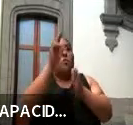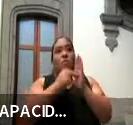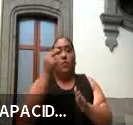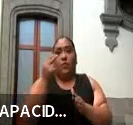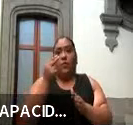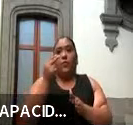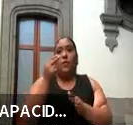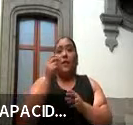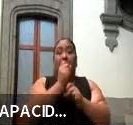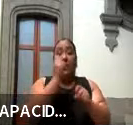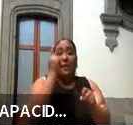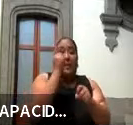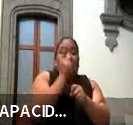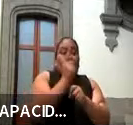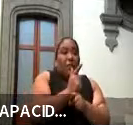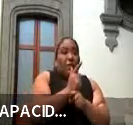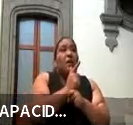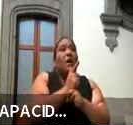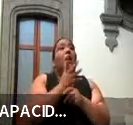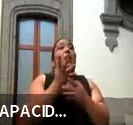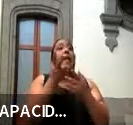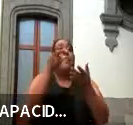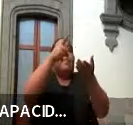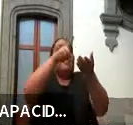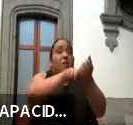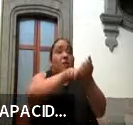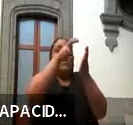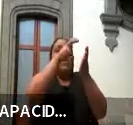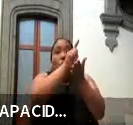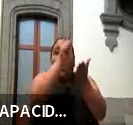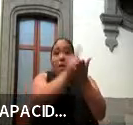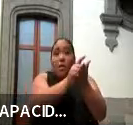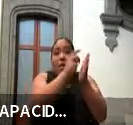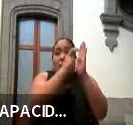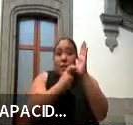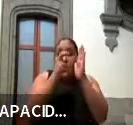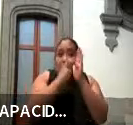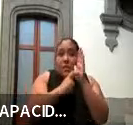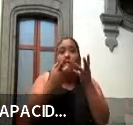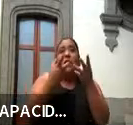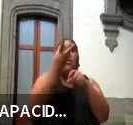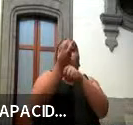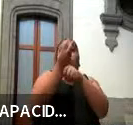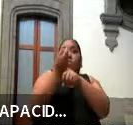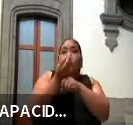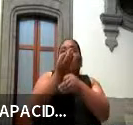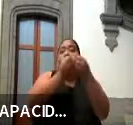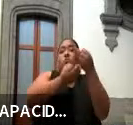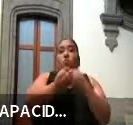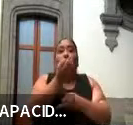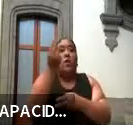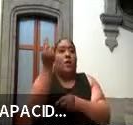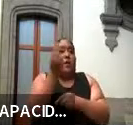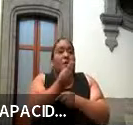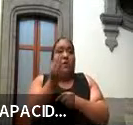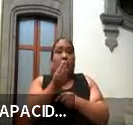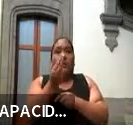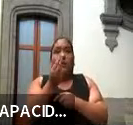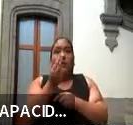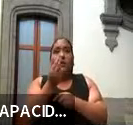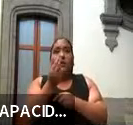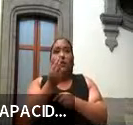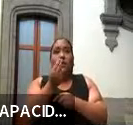cuáles son las reformas, los ajustes, las adecuaciones que son necesarias, midiendo con una